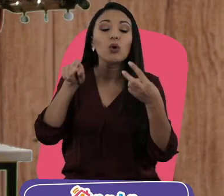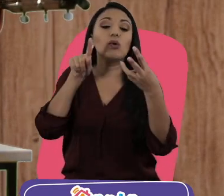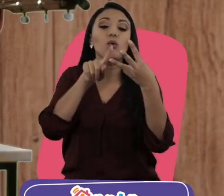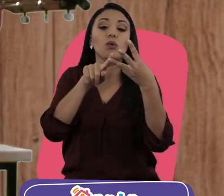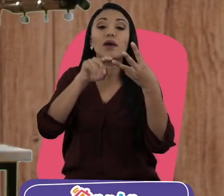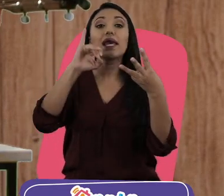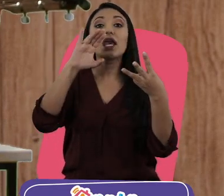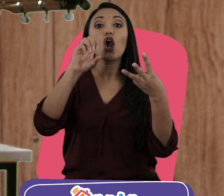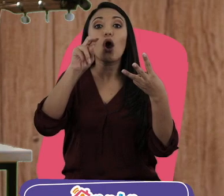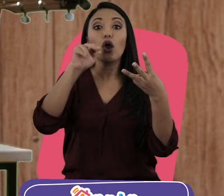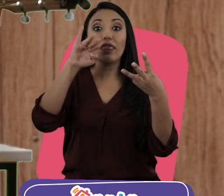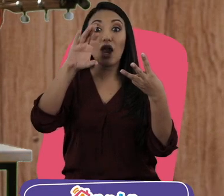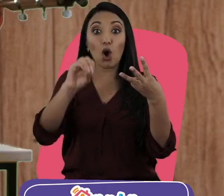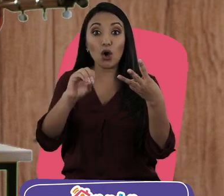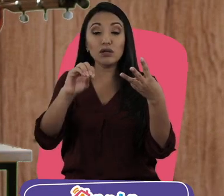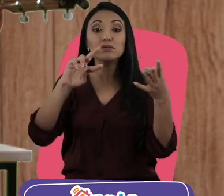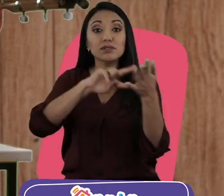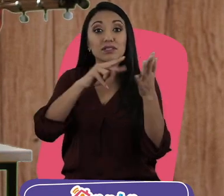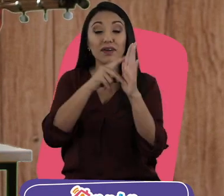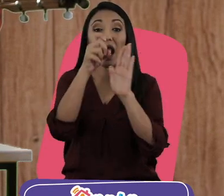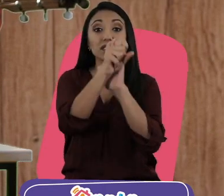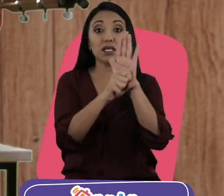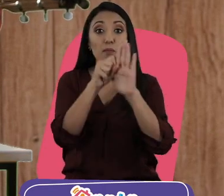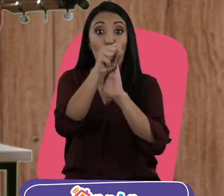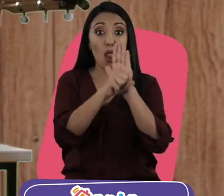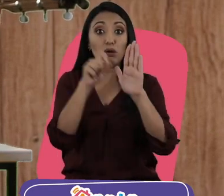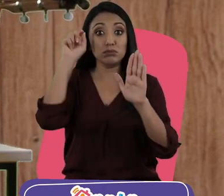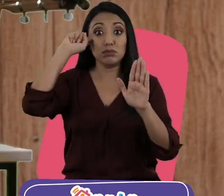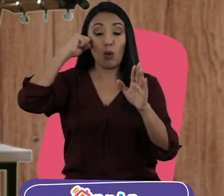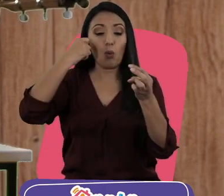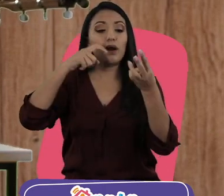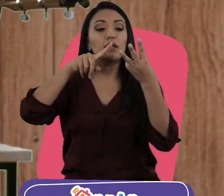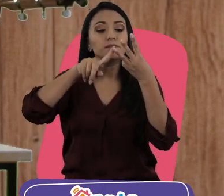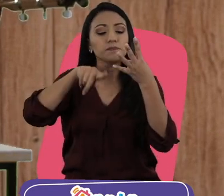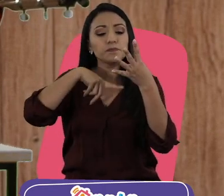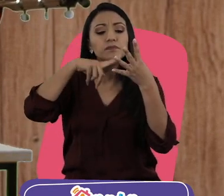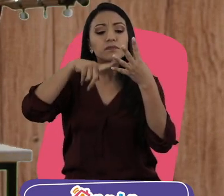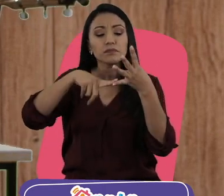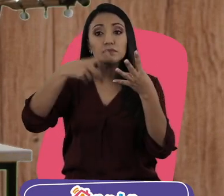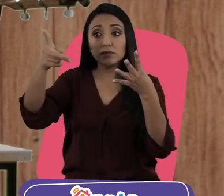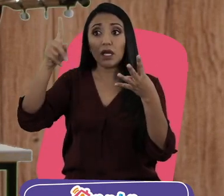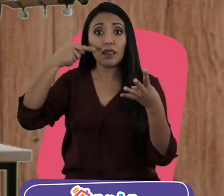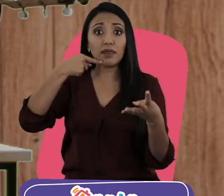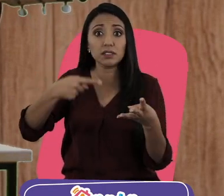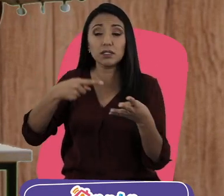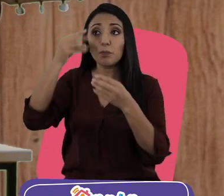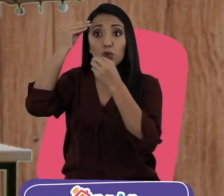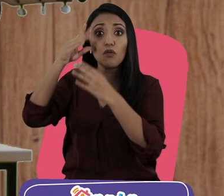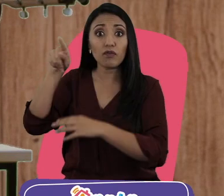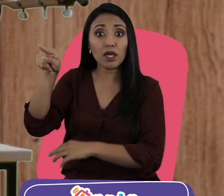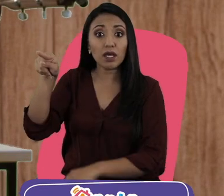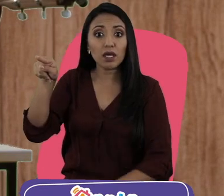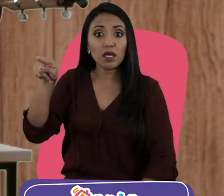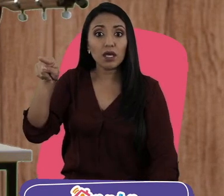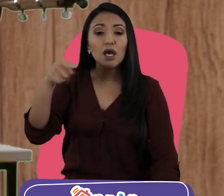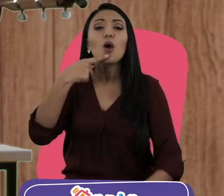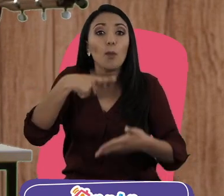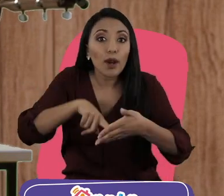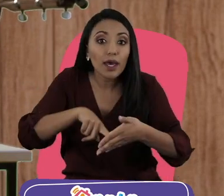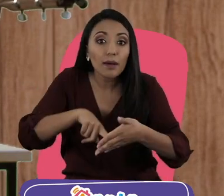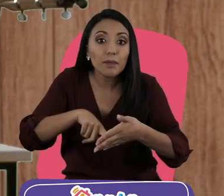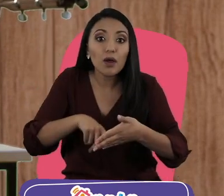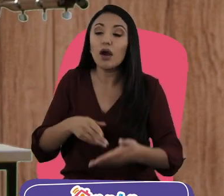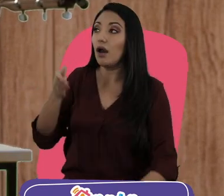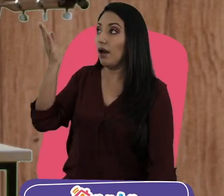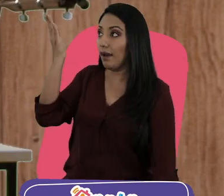lenguaje icónico, que una imagen te transmitía un mensaje. Acuérdense lo que nos dijo la profe Gaby. Por ejemplo,